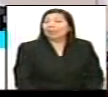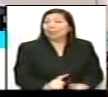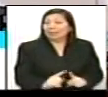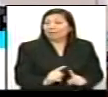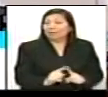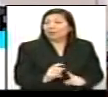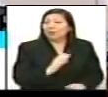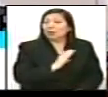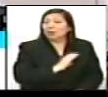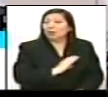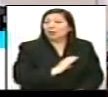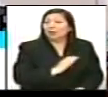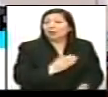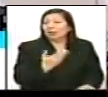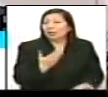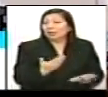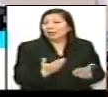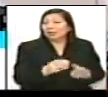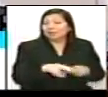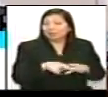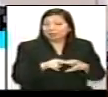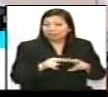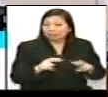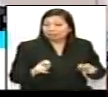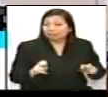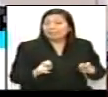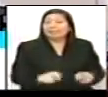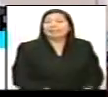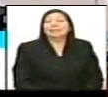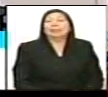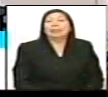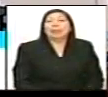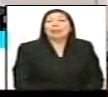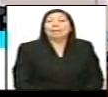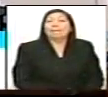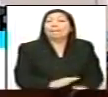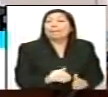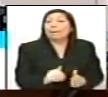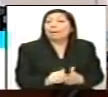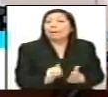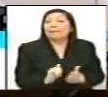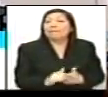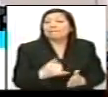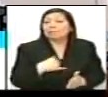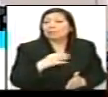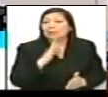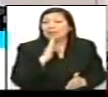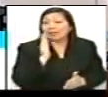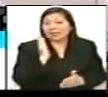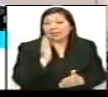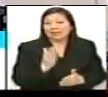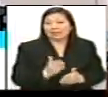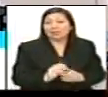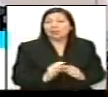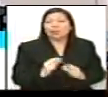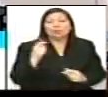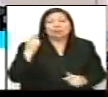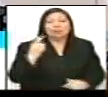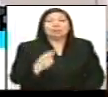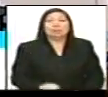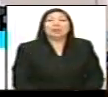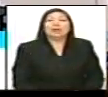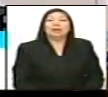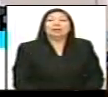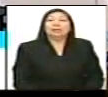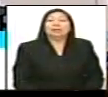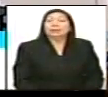distintos comportamientos, ¿no? Y quizás haya que explorar también, y a tono con lo que mencionaba Diana, de sanciones a los partidos,